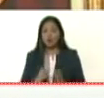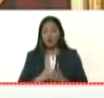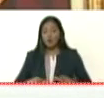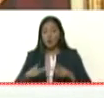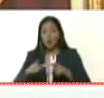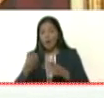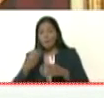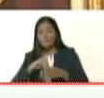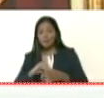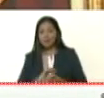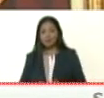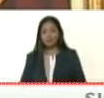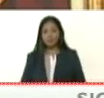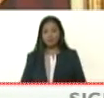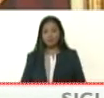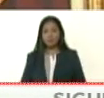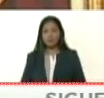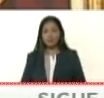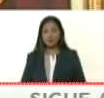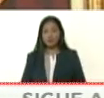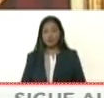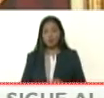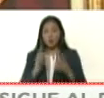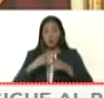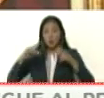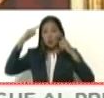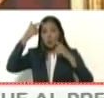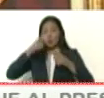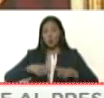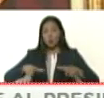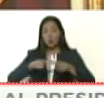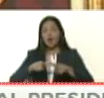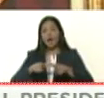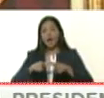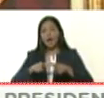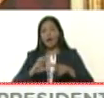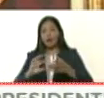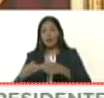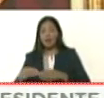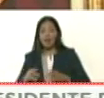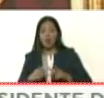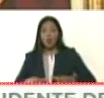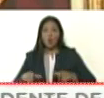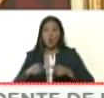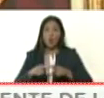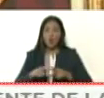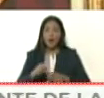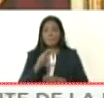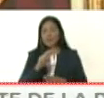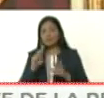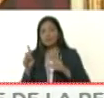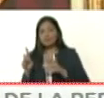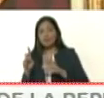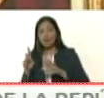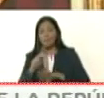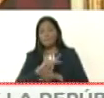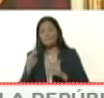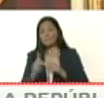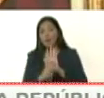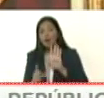Rivas, en el urbanismo Hugo Chávez, carrera 17, entre las calles 26 y 27,